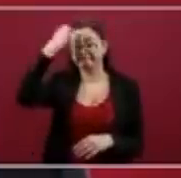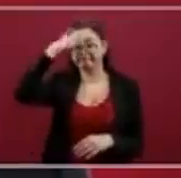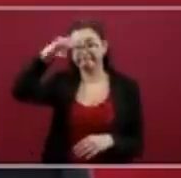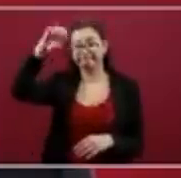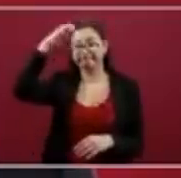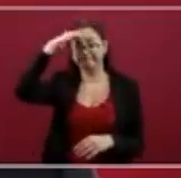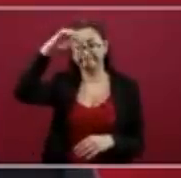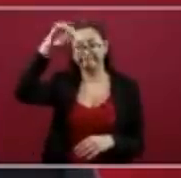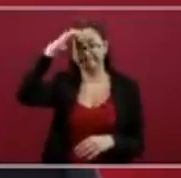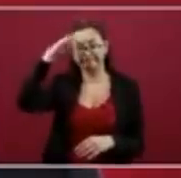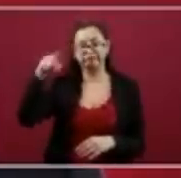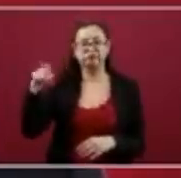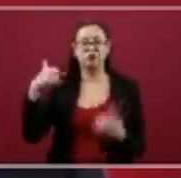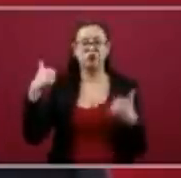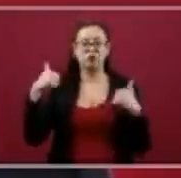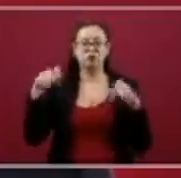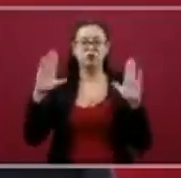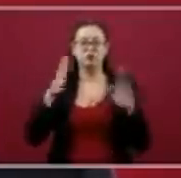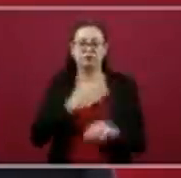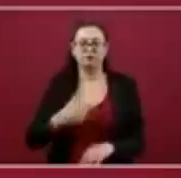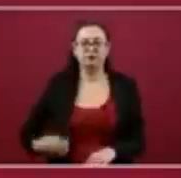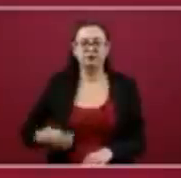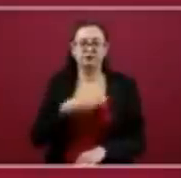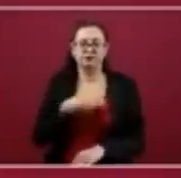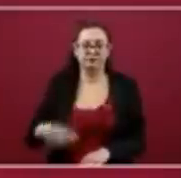fue presidenta municipal en Escobedo,